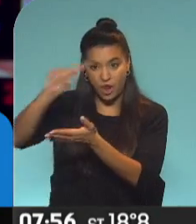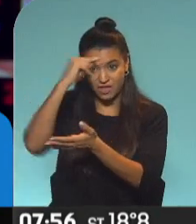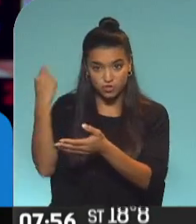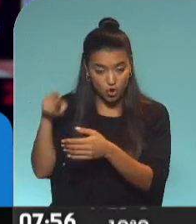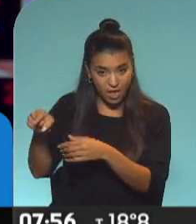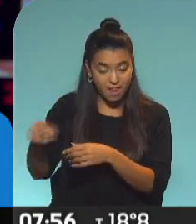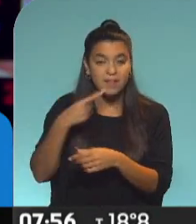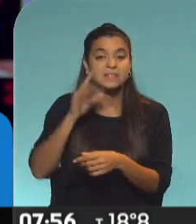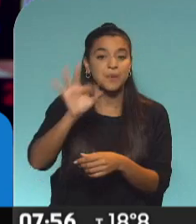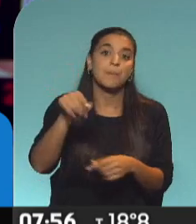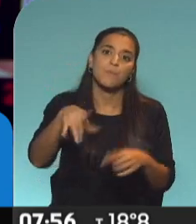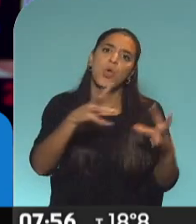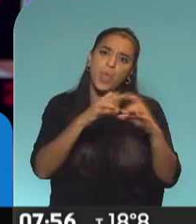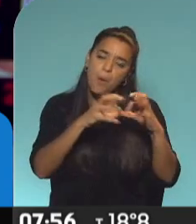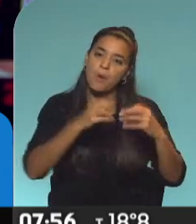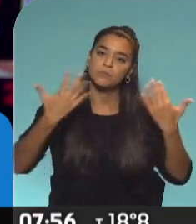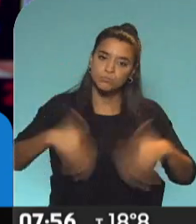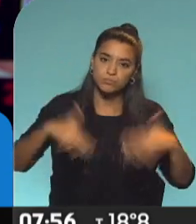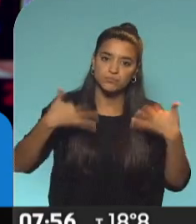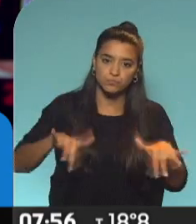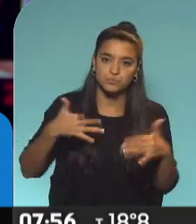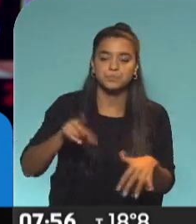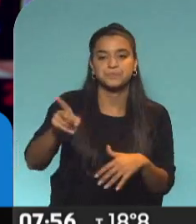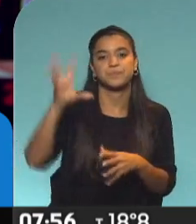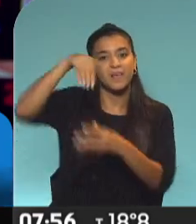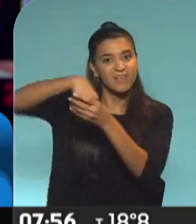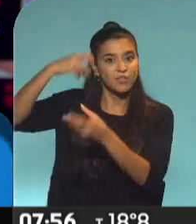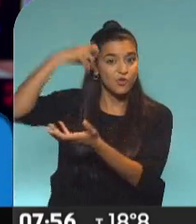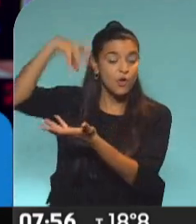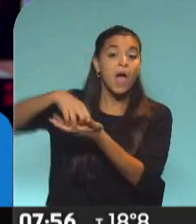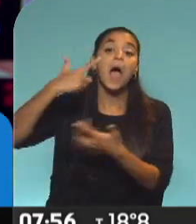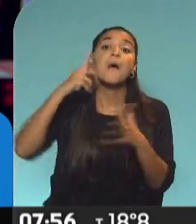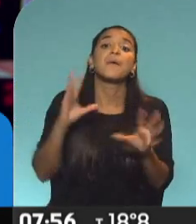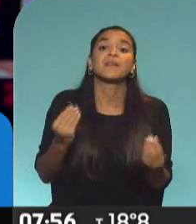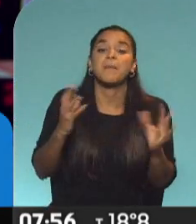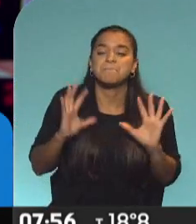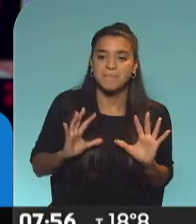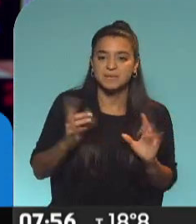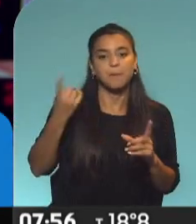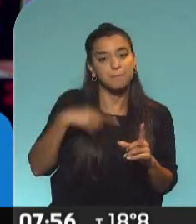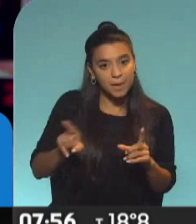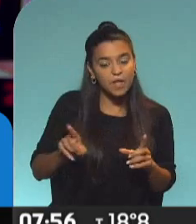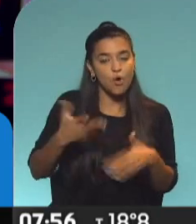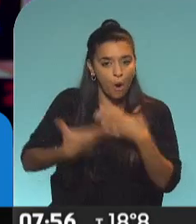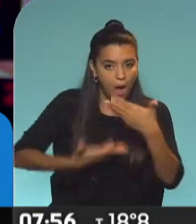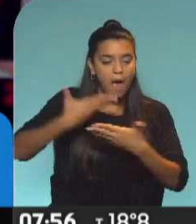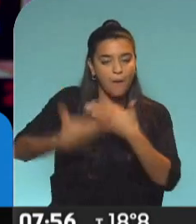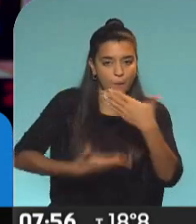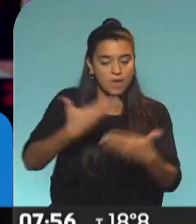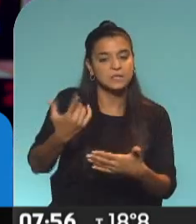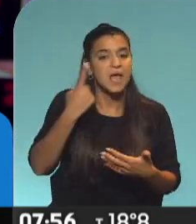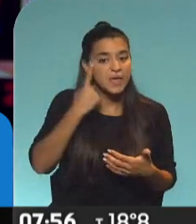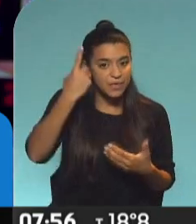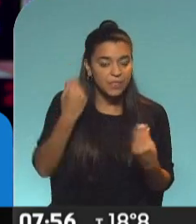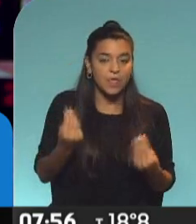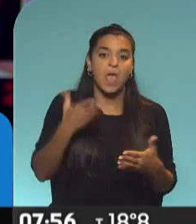tema sabemos que es un debate que se da precisamente en el congreso veremos qué es lo que pasa pero en principio avanzaría esta idea de